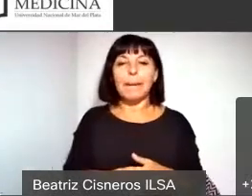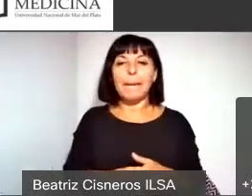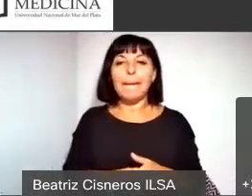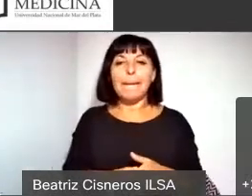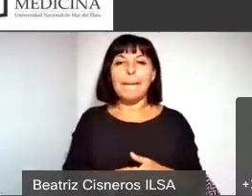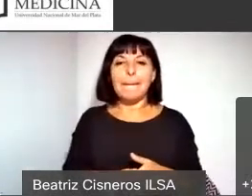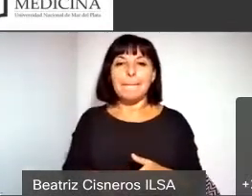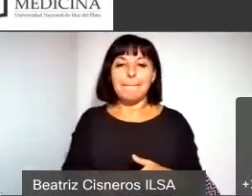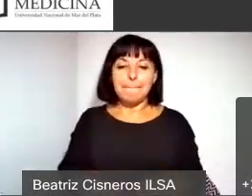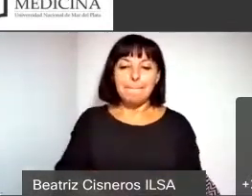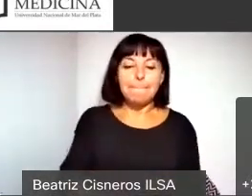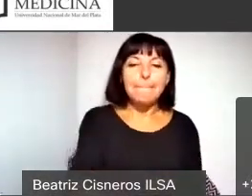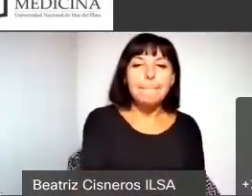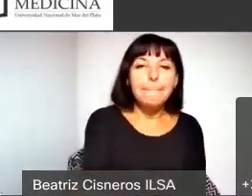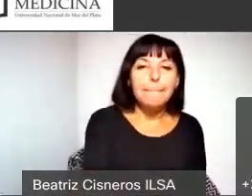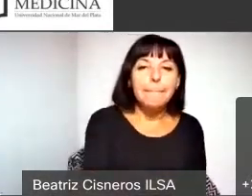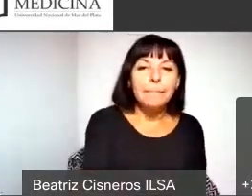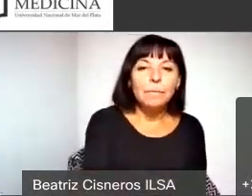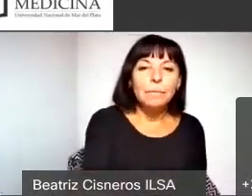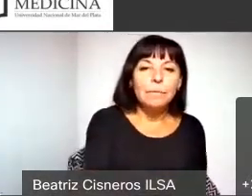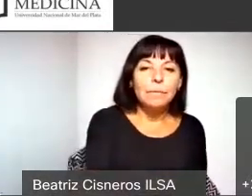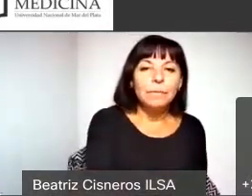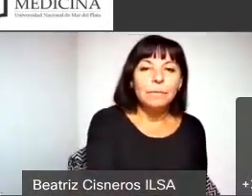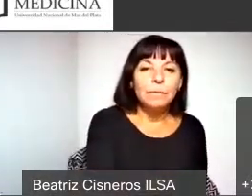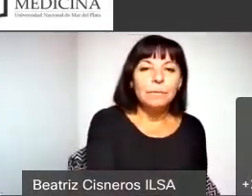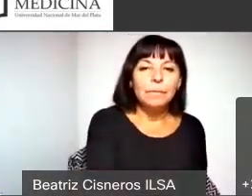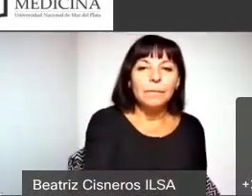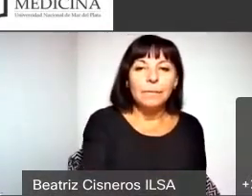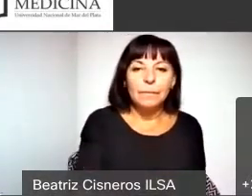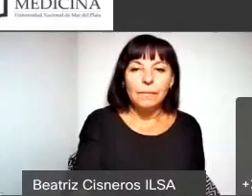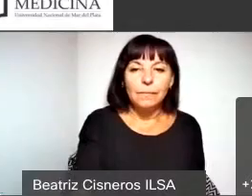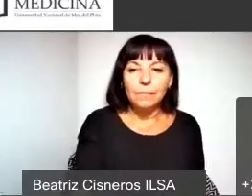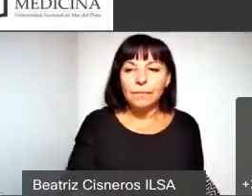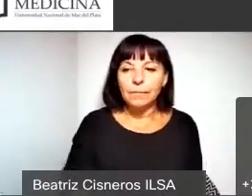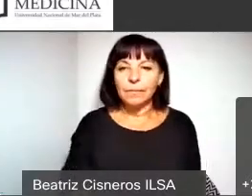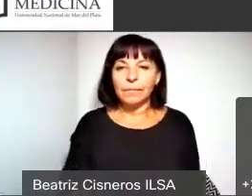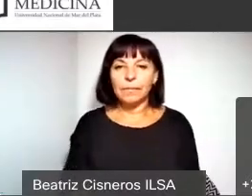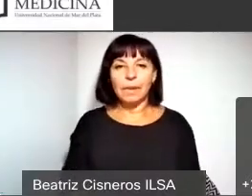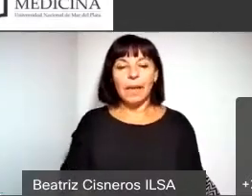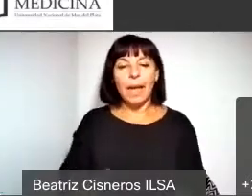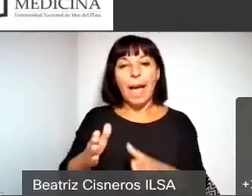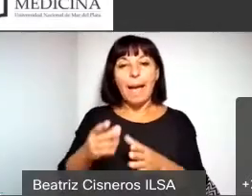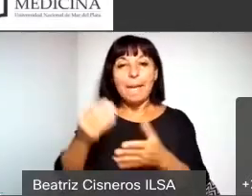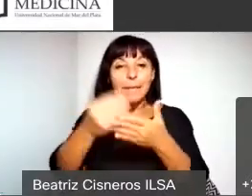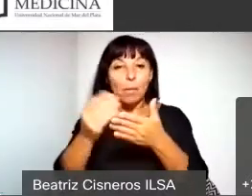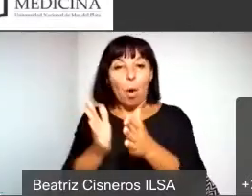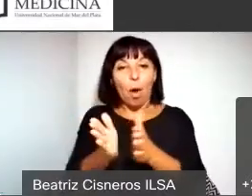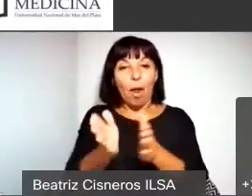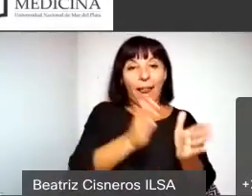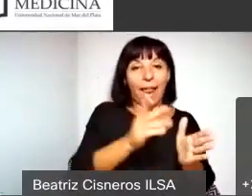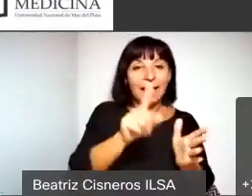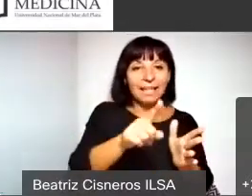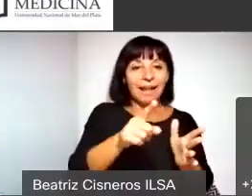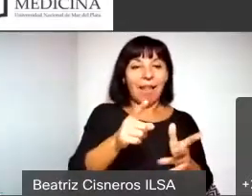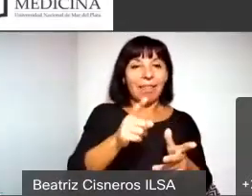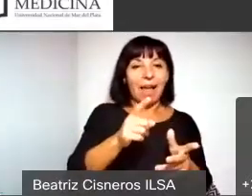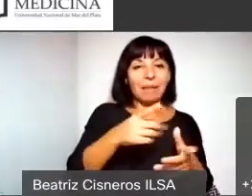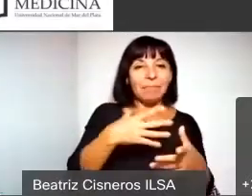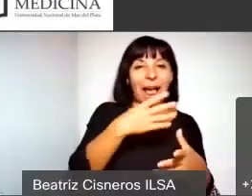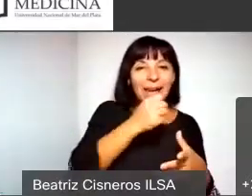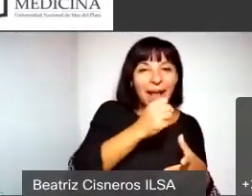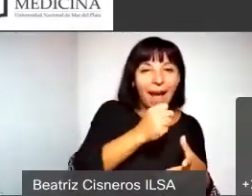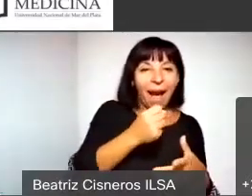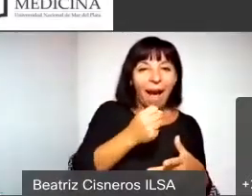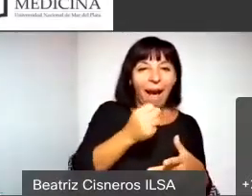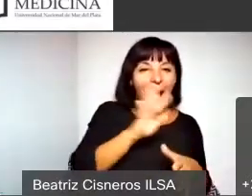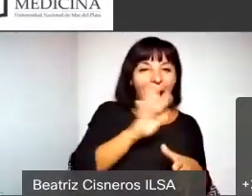nucleolo o en los nucleolos. Y en la imagen de la izquierda lo que se ve es una estructura conocida como